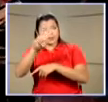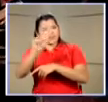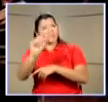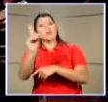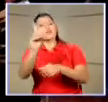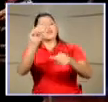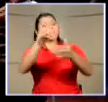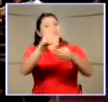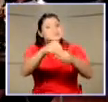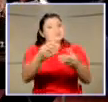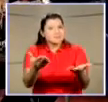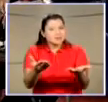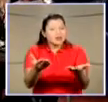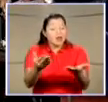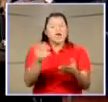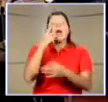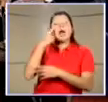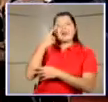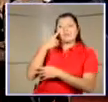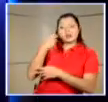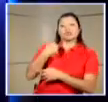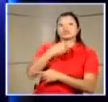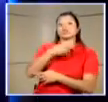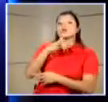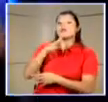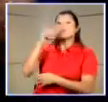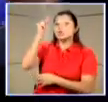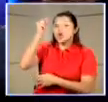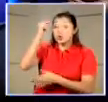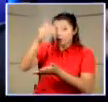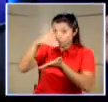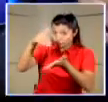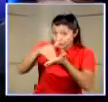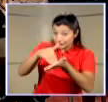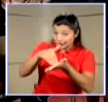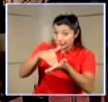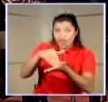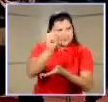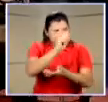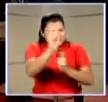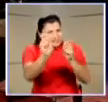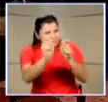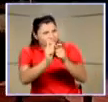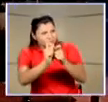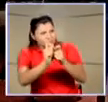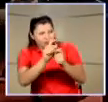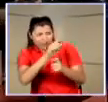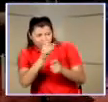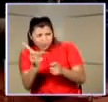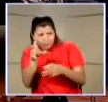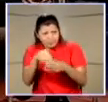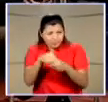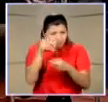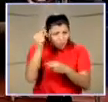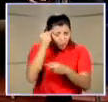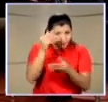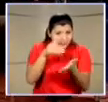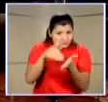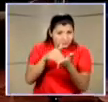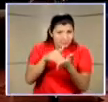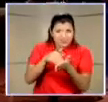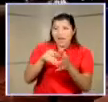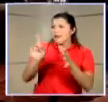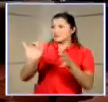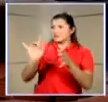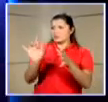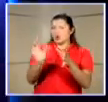ver. Estamos hablando de gobierno central. Exactamente, porque eso no se mete dentro es que no hay convenciones colectivas en